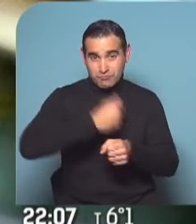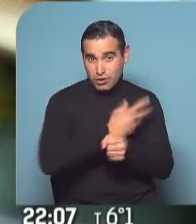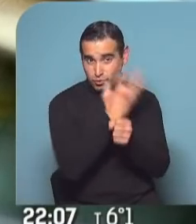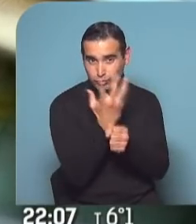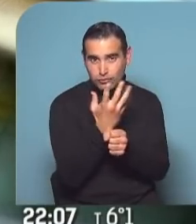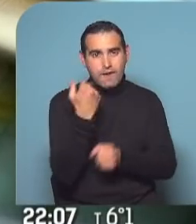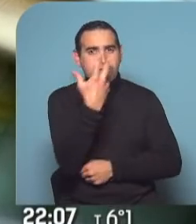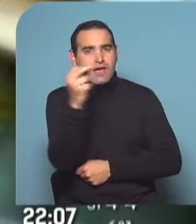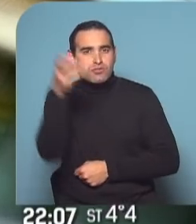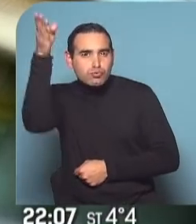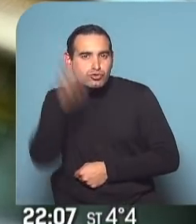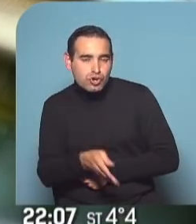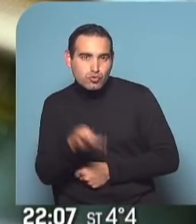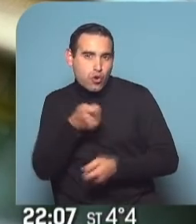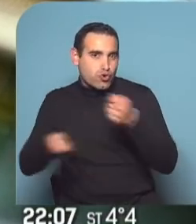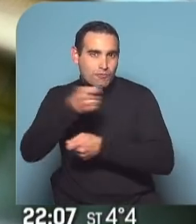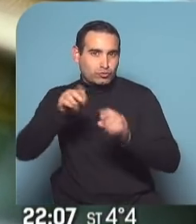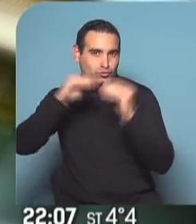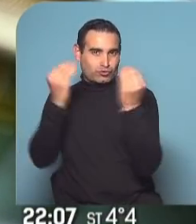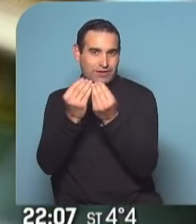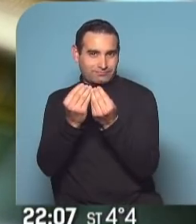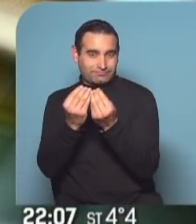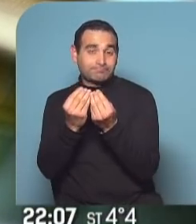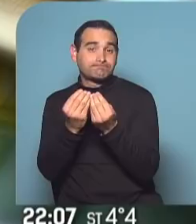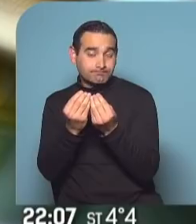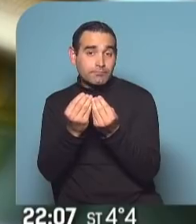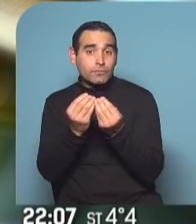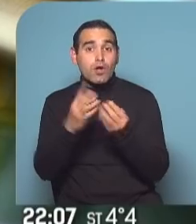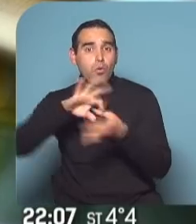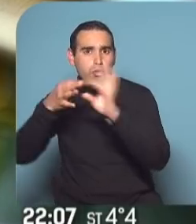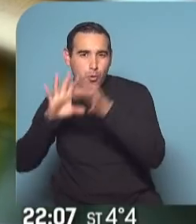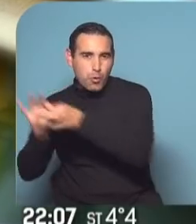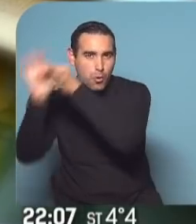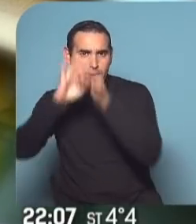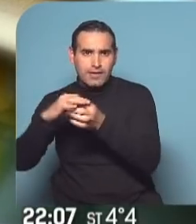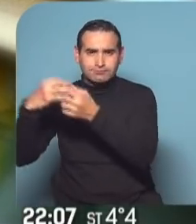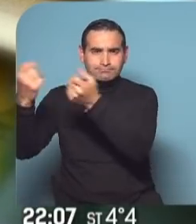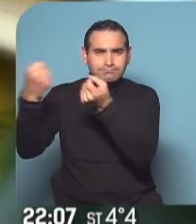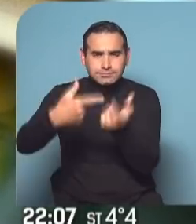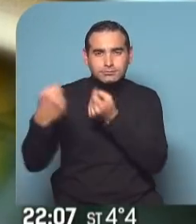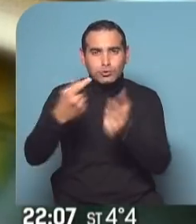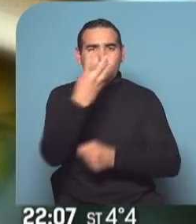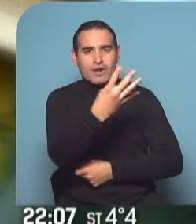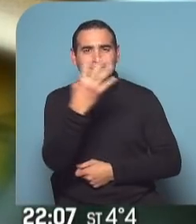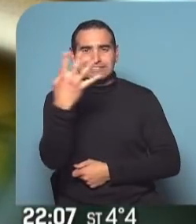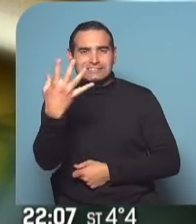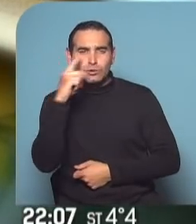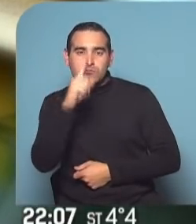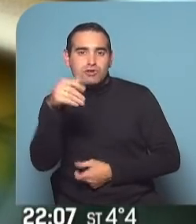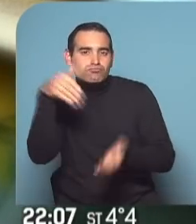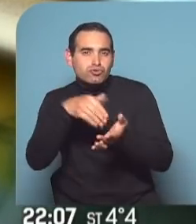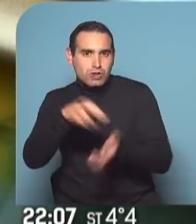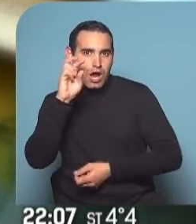el 20% del comercio total del bloque. La Unión Europea exporta al Mercosur por 45.000 millones de euros